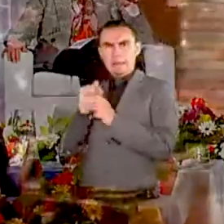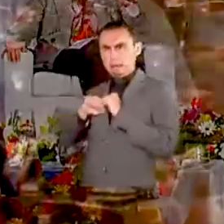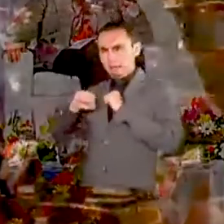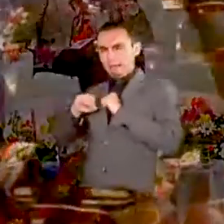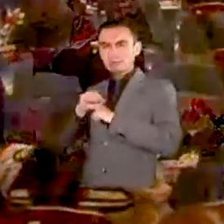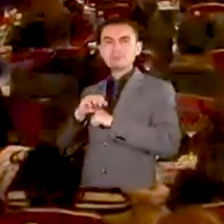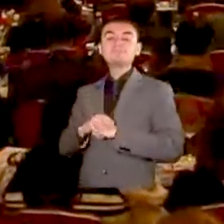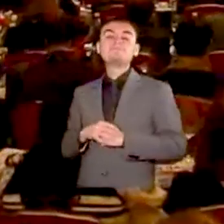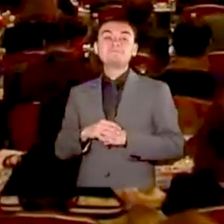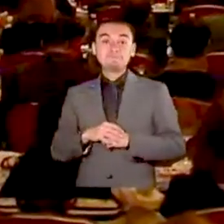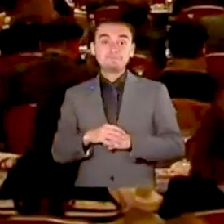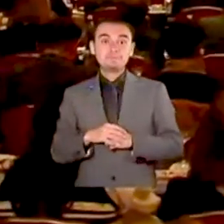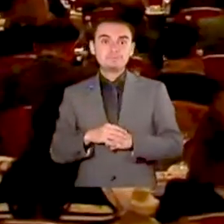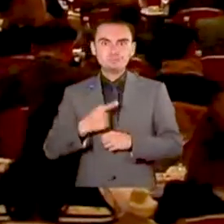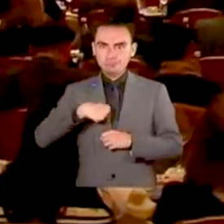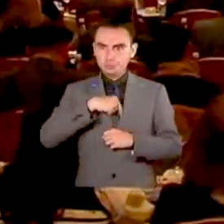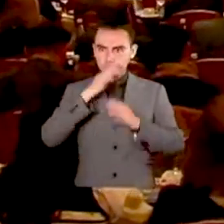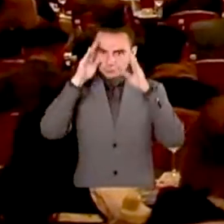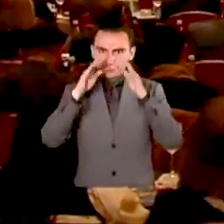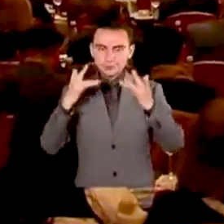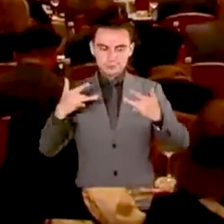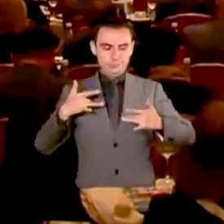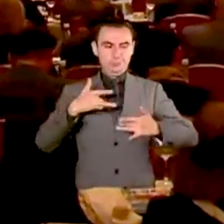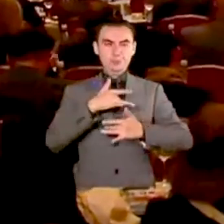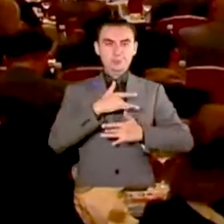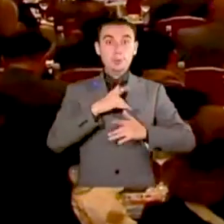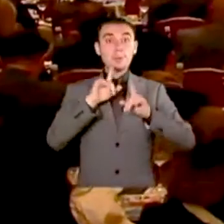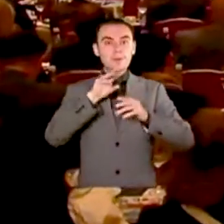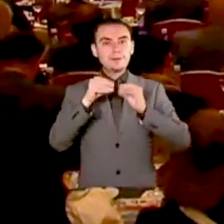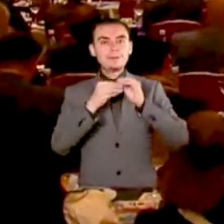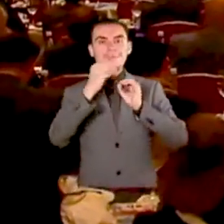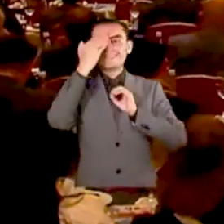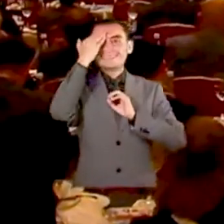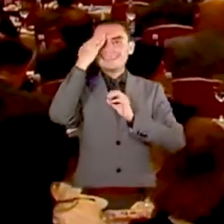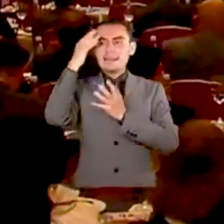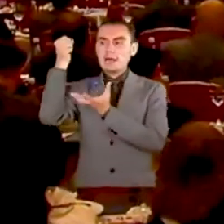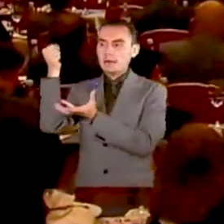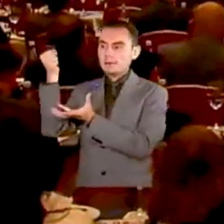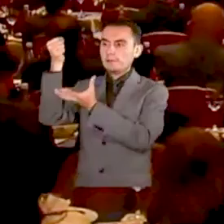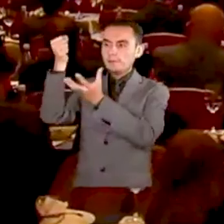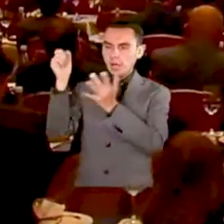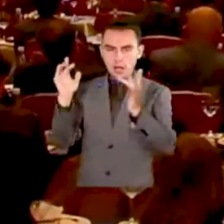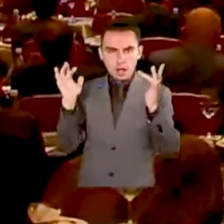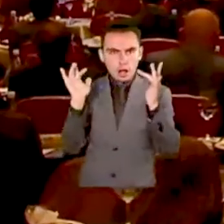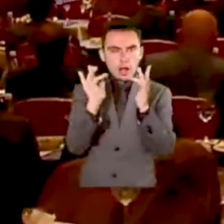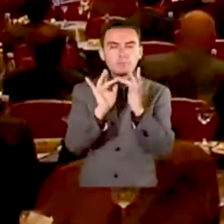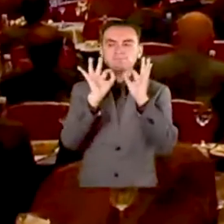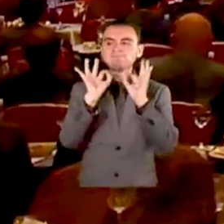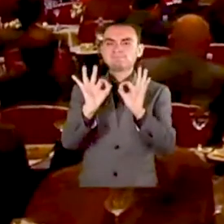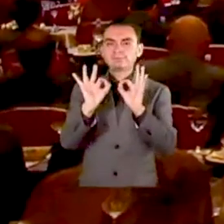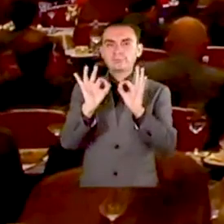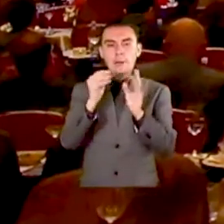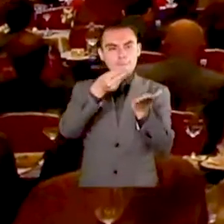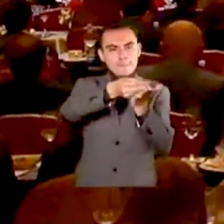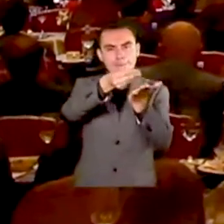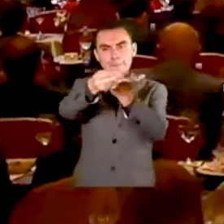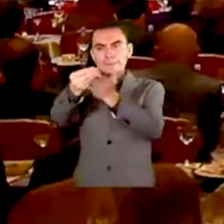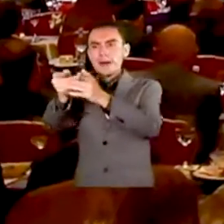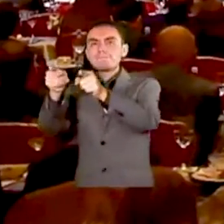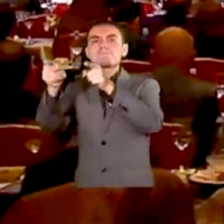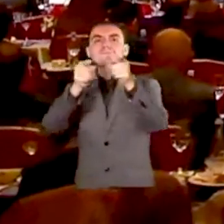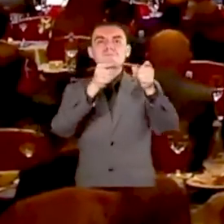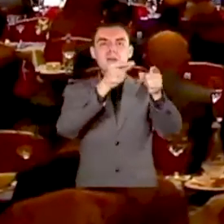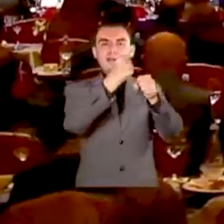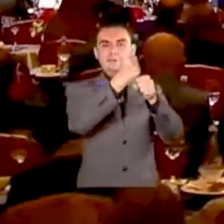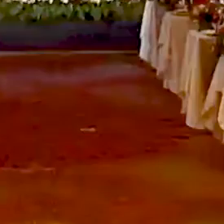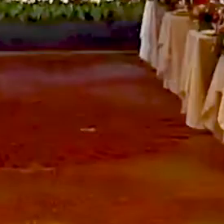solamente vigilamos la atención en salud, sino también la correcta destinación de los recursos, el correcto pago también a